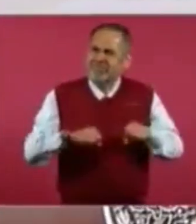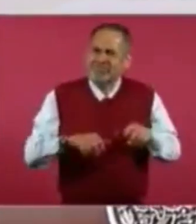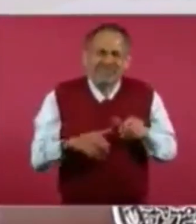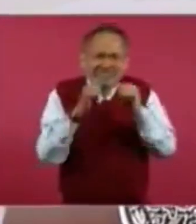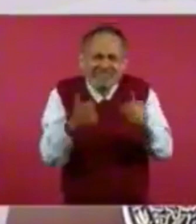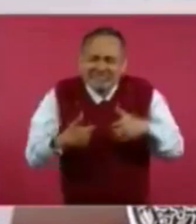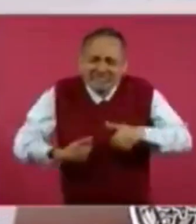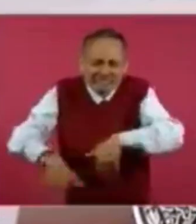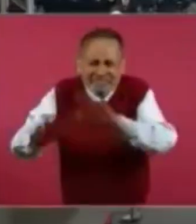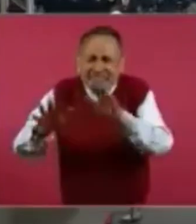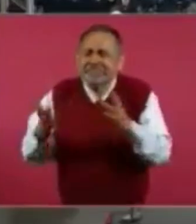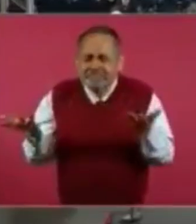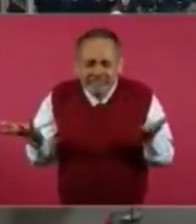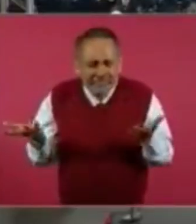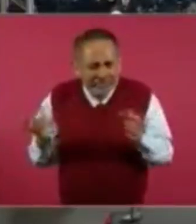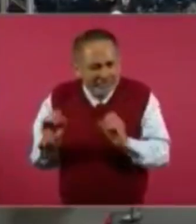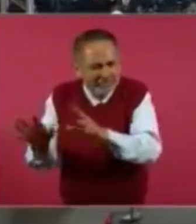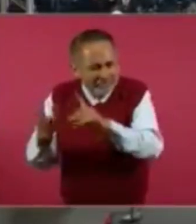¿eh? Pero